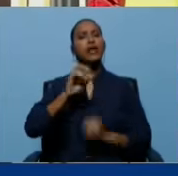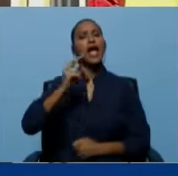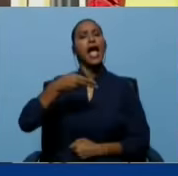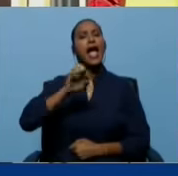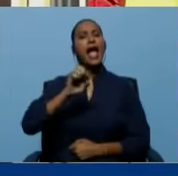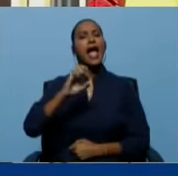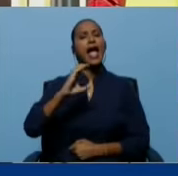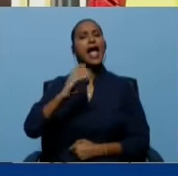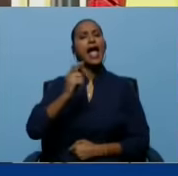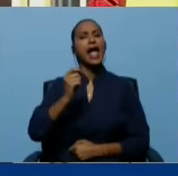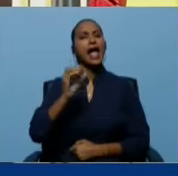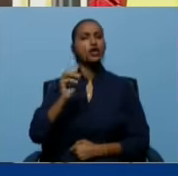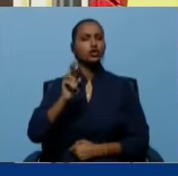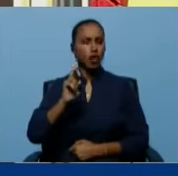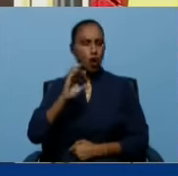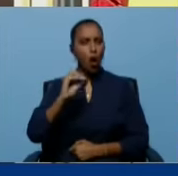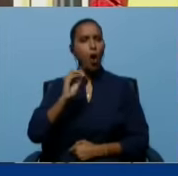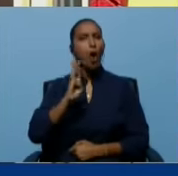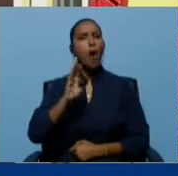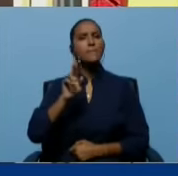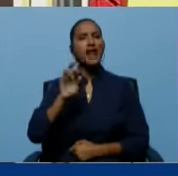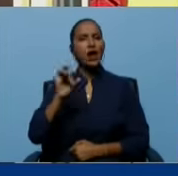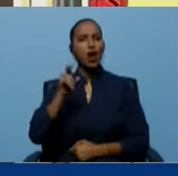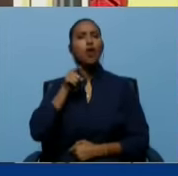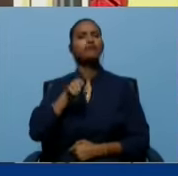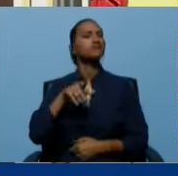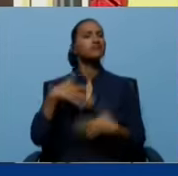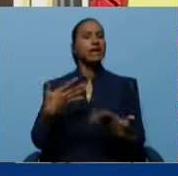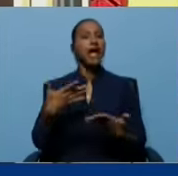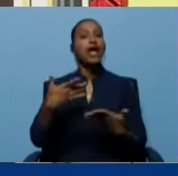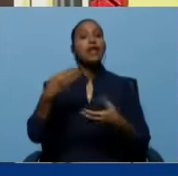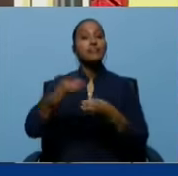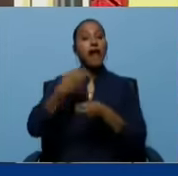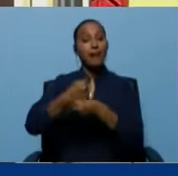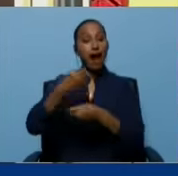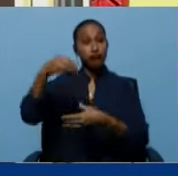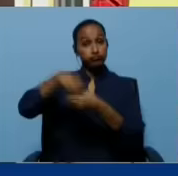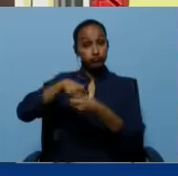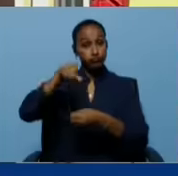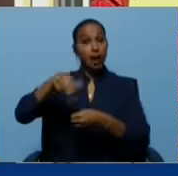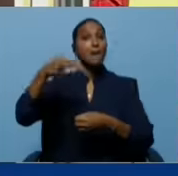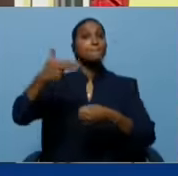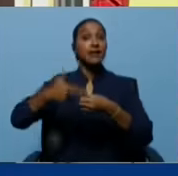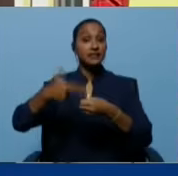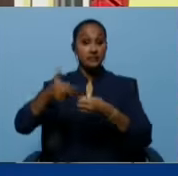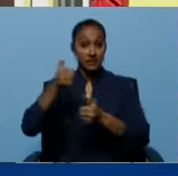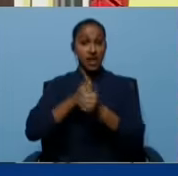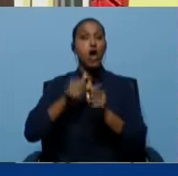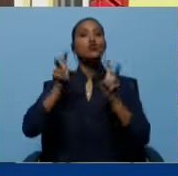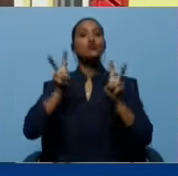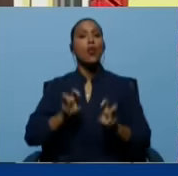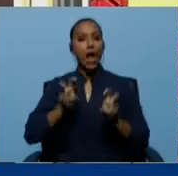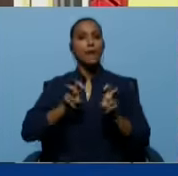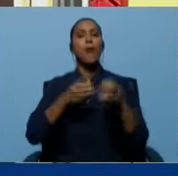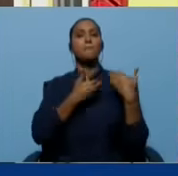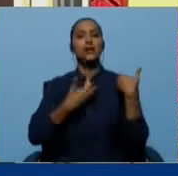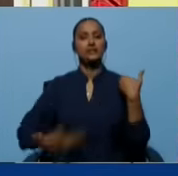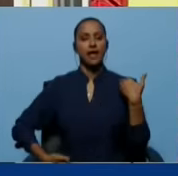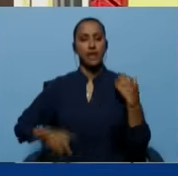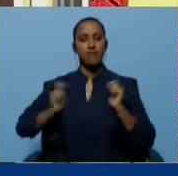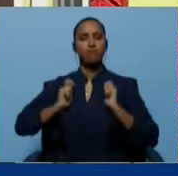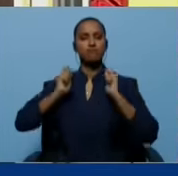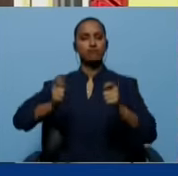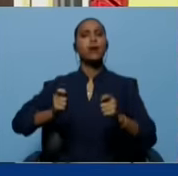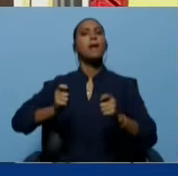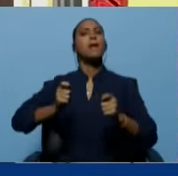venía ejerciendo la vicepresidencia de PDVSA, como nuevo presidente de la industria petrolera de Venezuela.